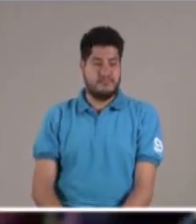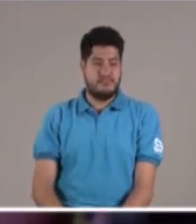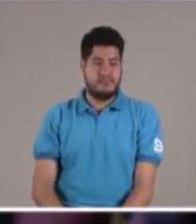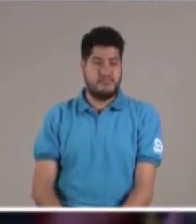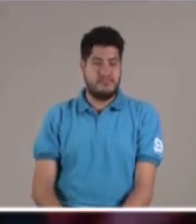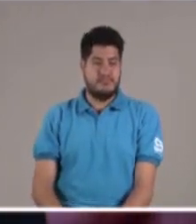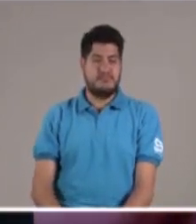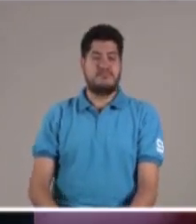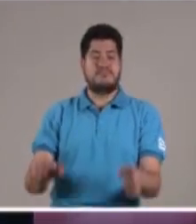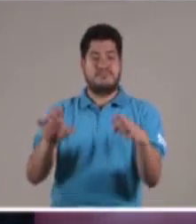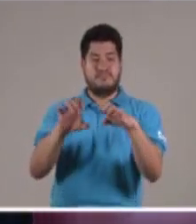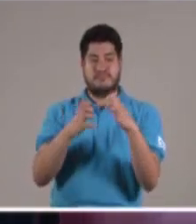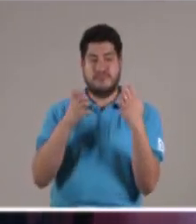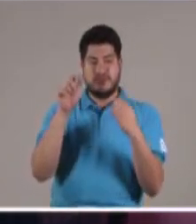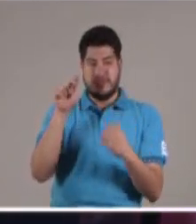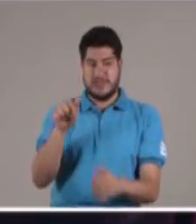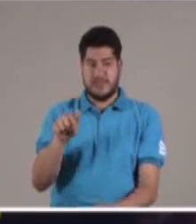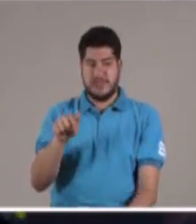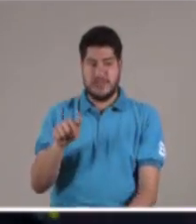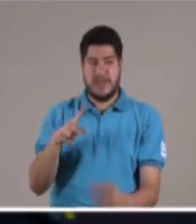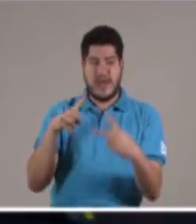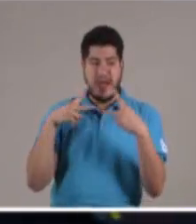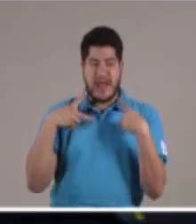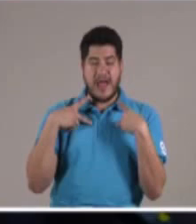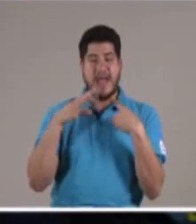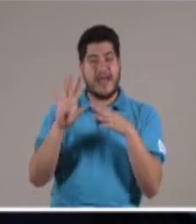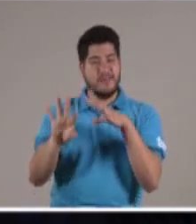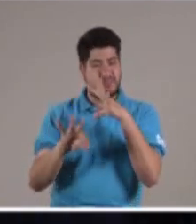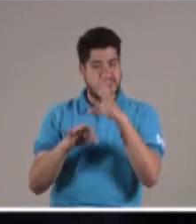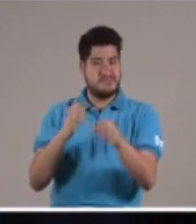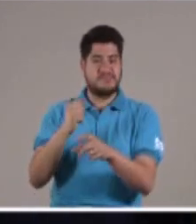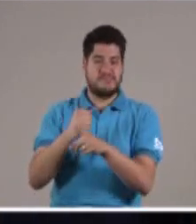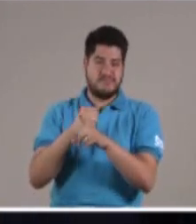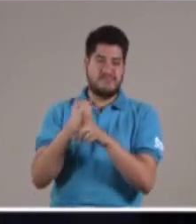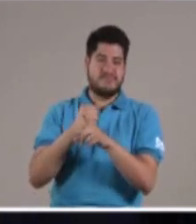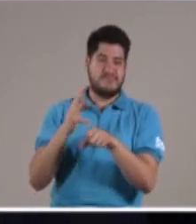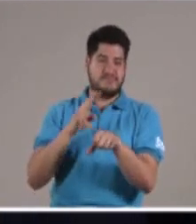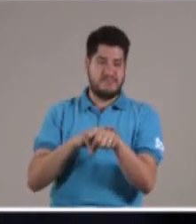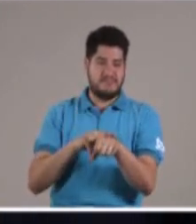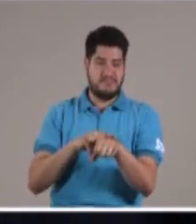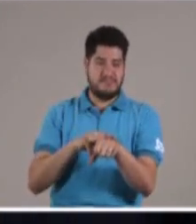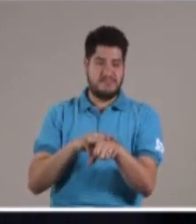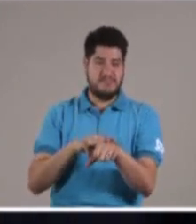entonces Aquí hay varios problemitas más